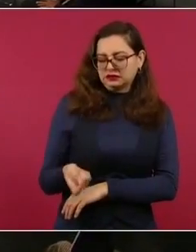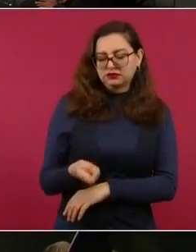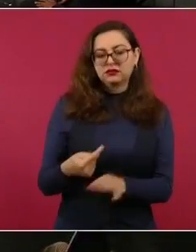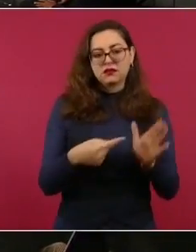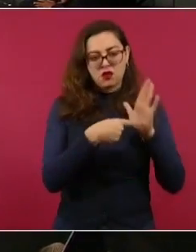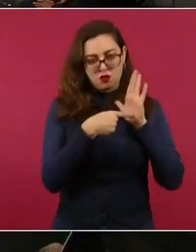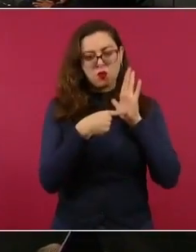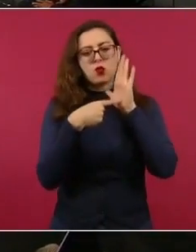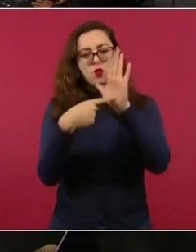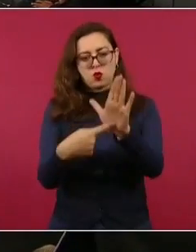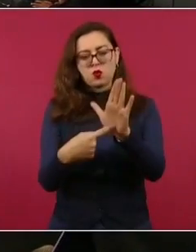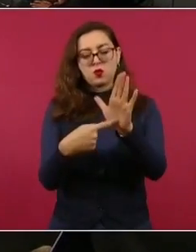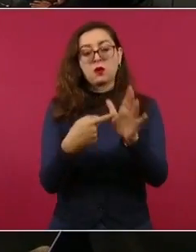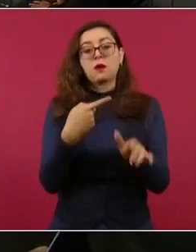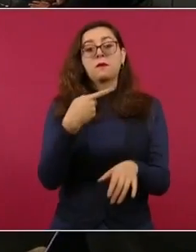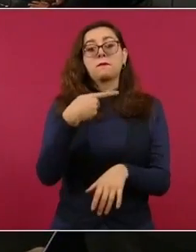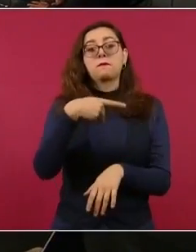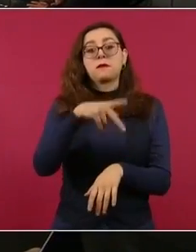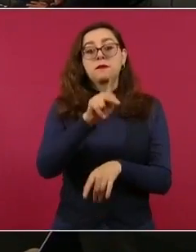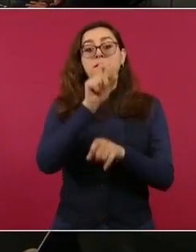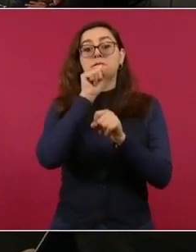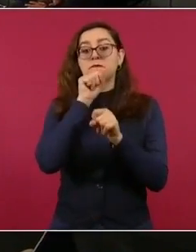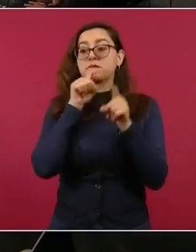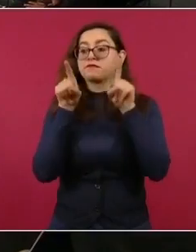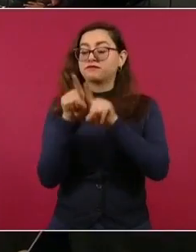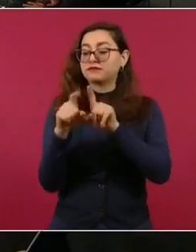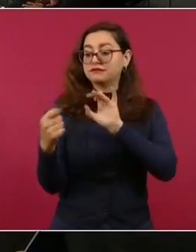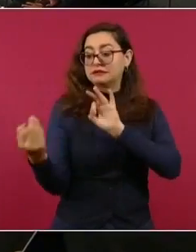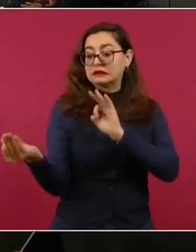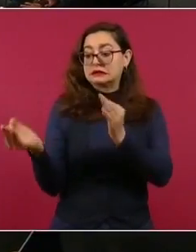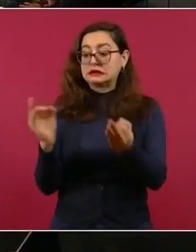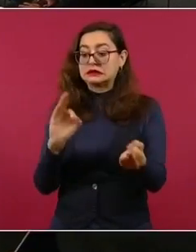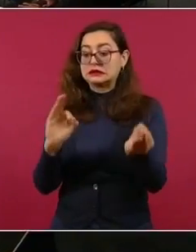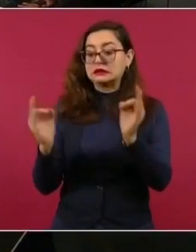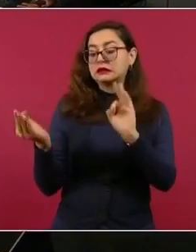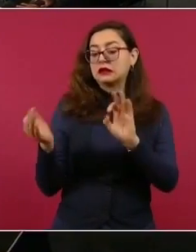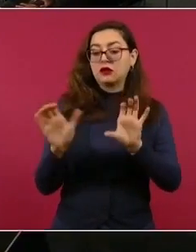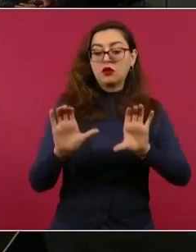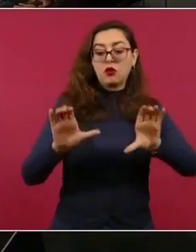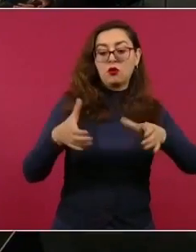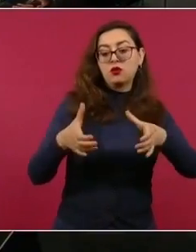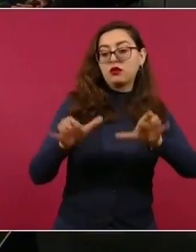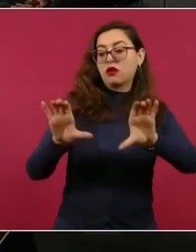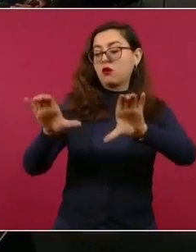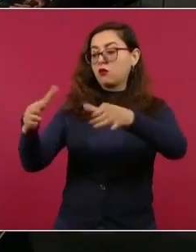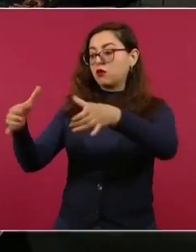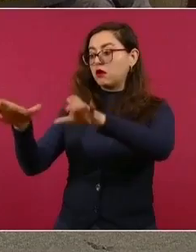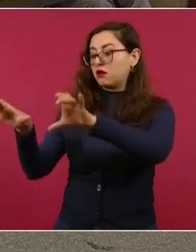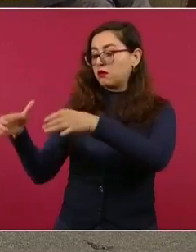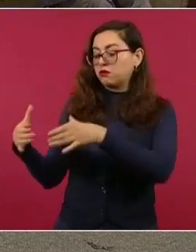cabo programas de bienestar adicionales